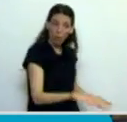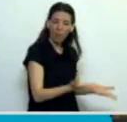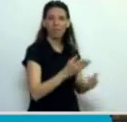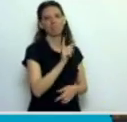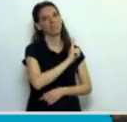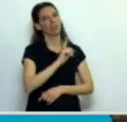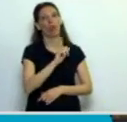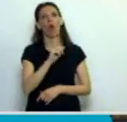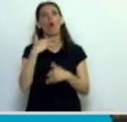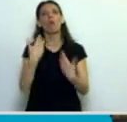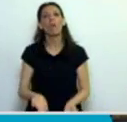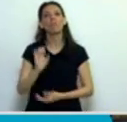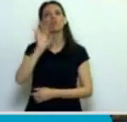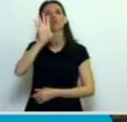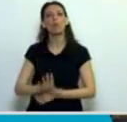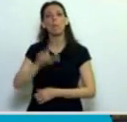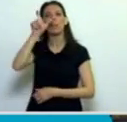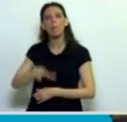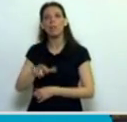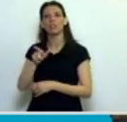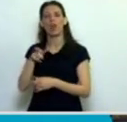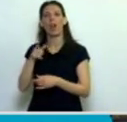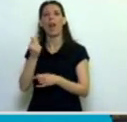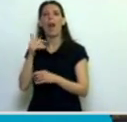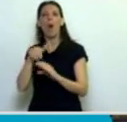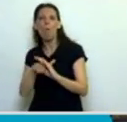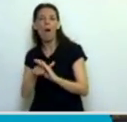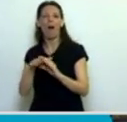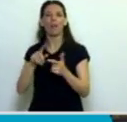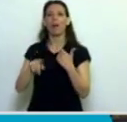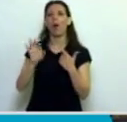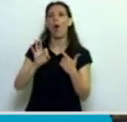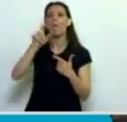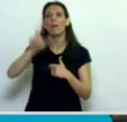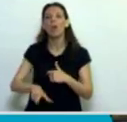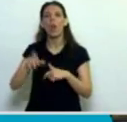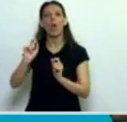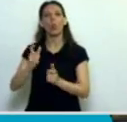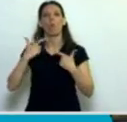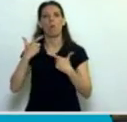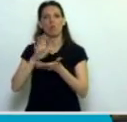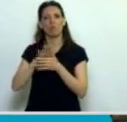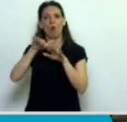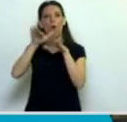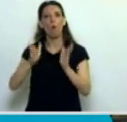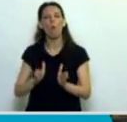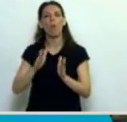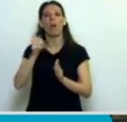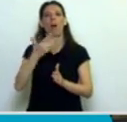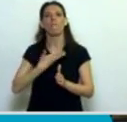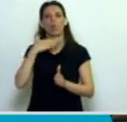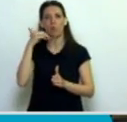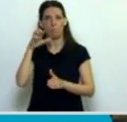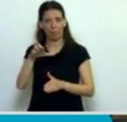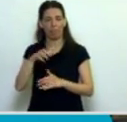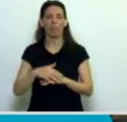los banqueros y capitalistas, muchos de ellos del exterior, que eran los dueños de las administradoras de fondos de